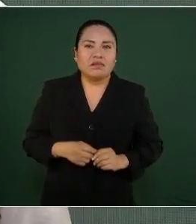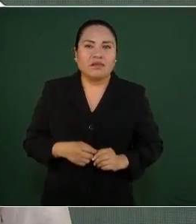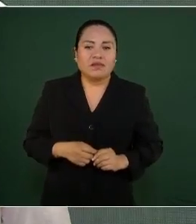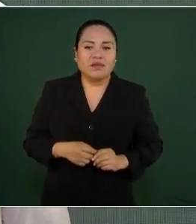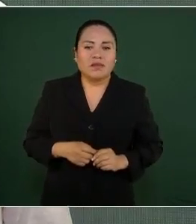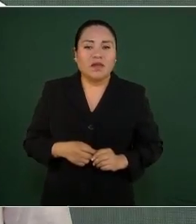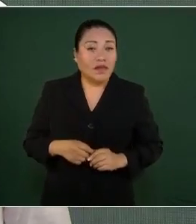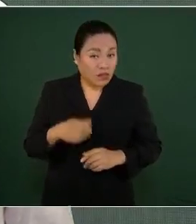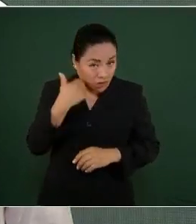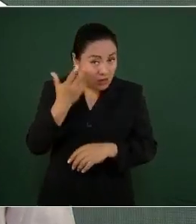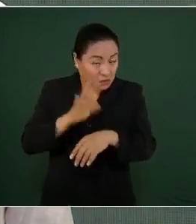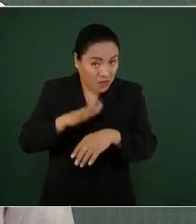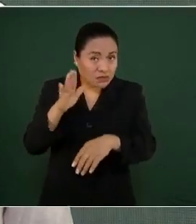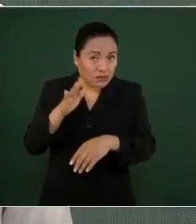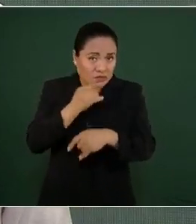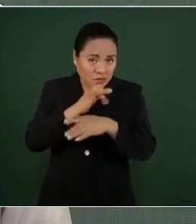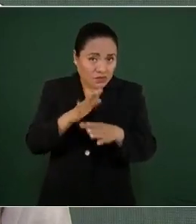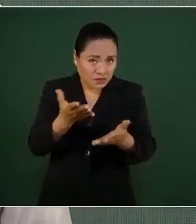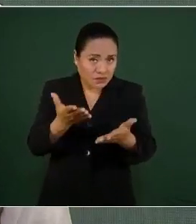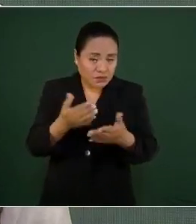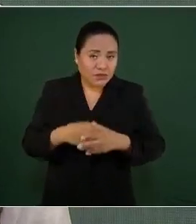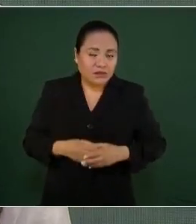¿Les agrego más cosas?